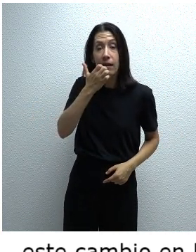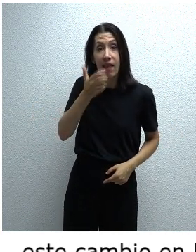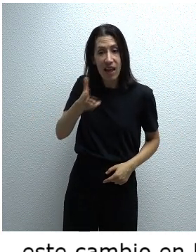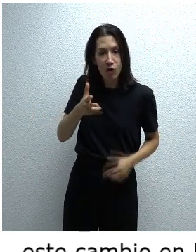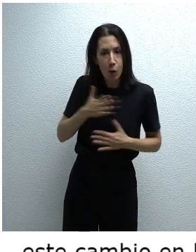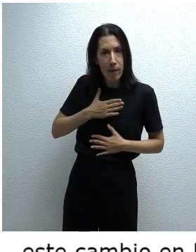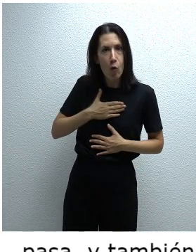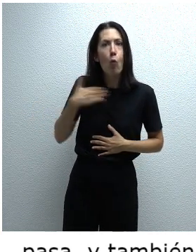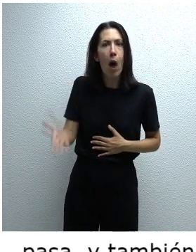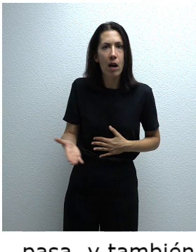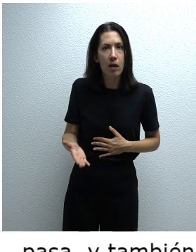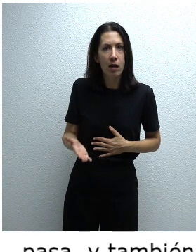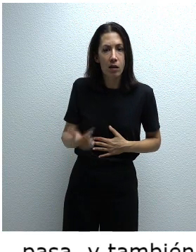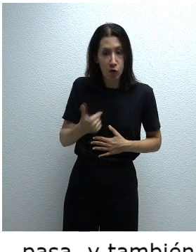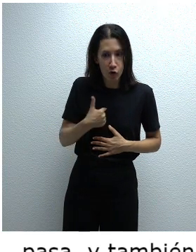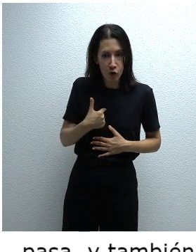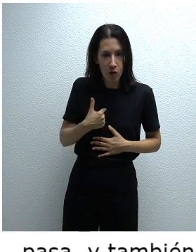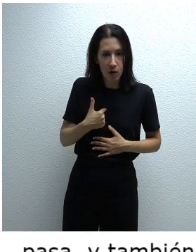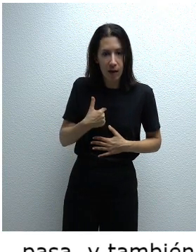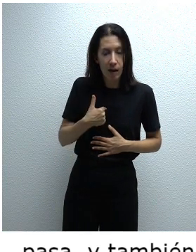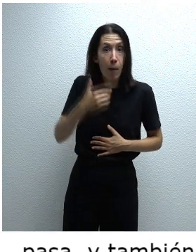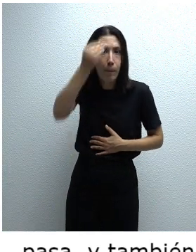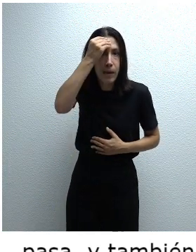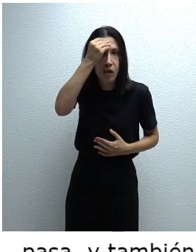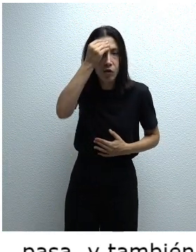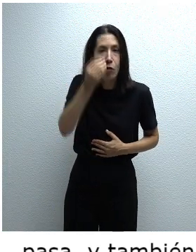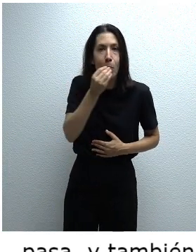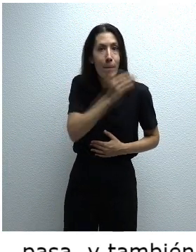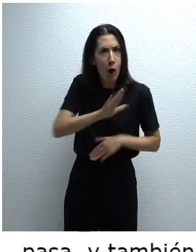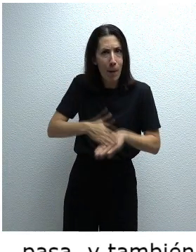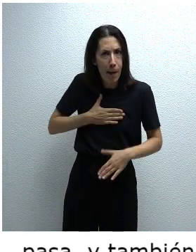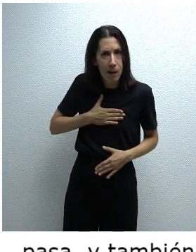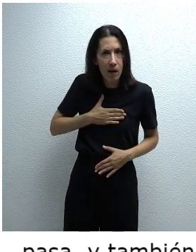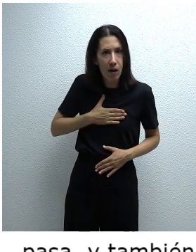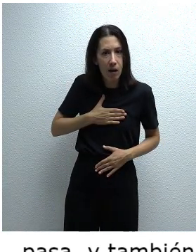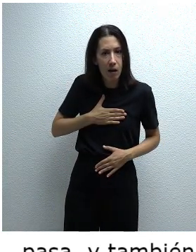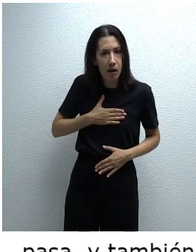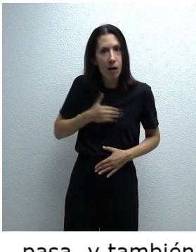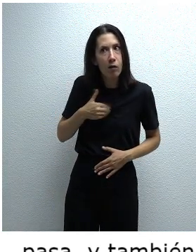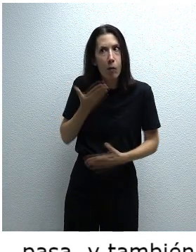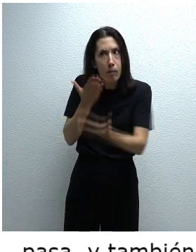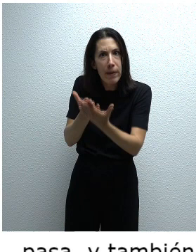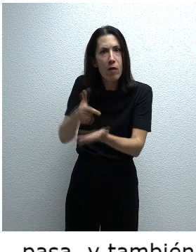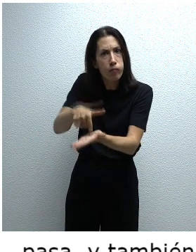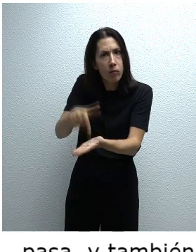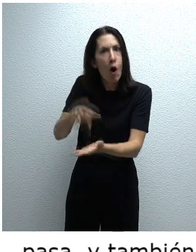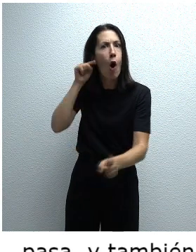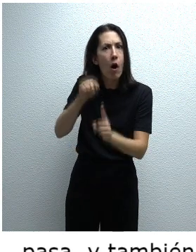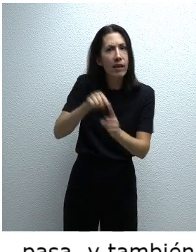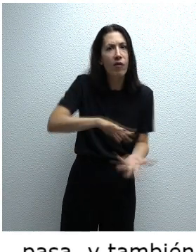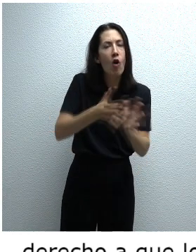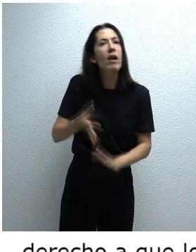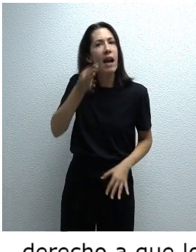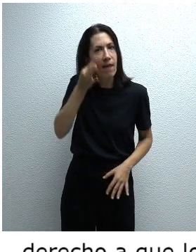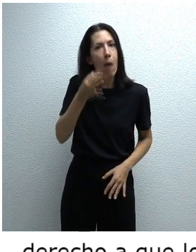a que lo que nosotros creemos que es mejor para nosotros, pues se haga de alguna manera realidad y se